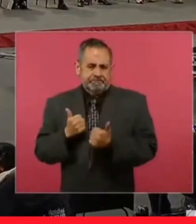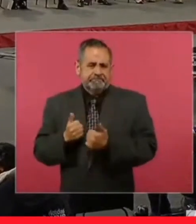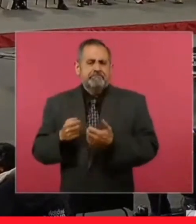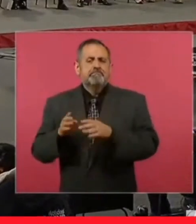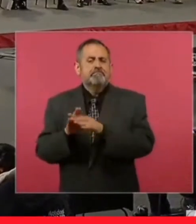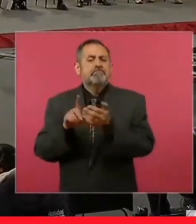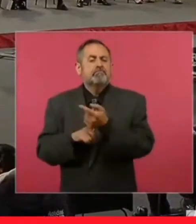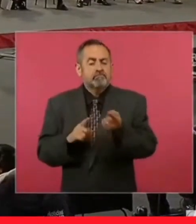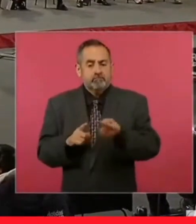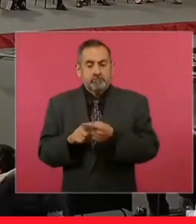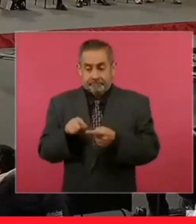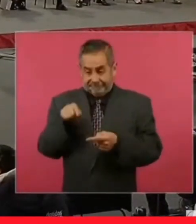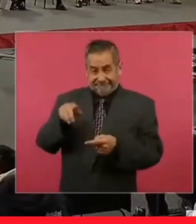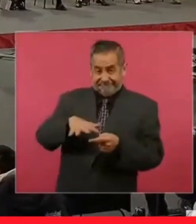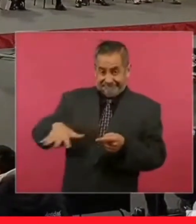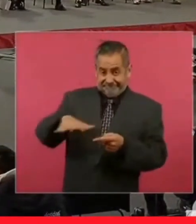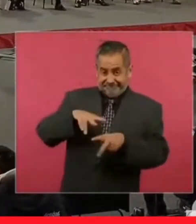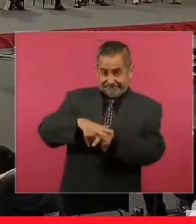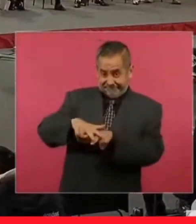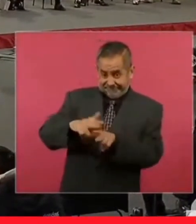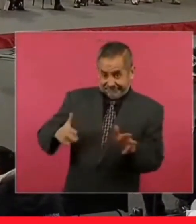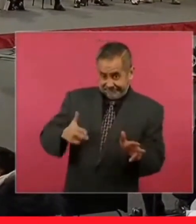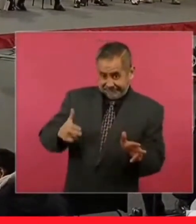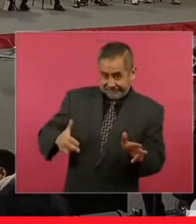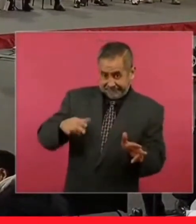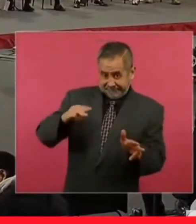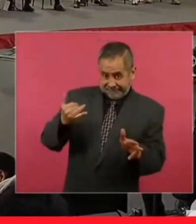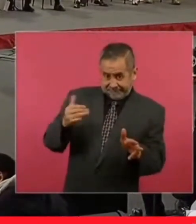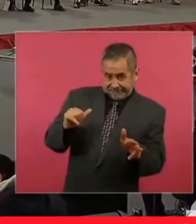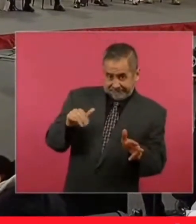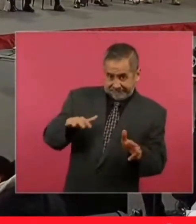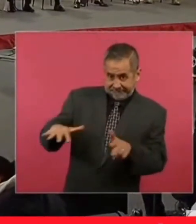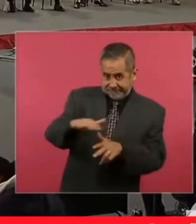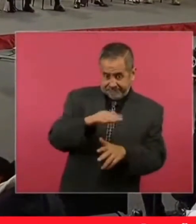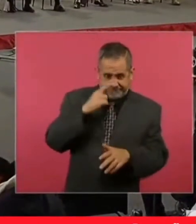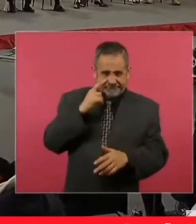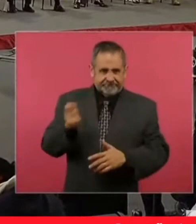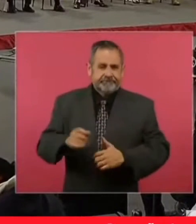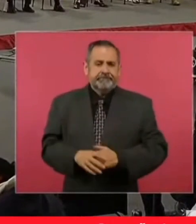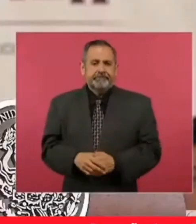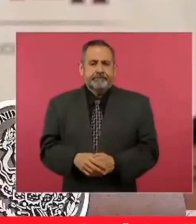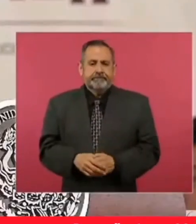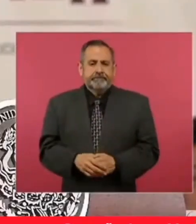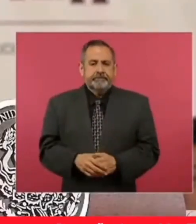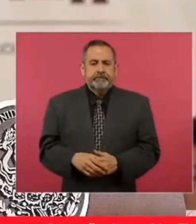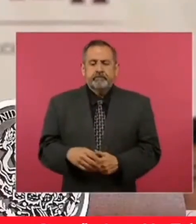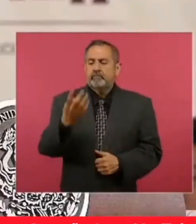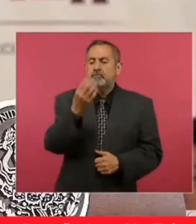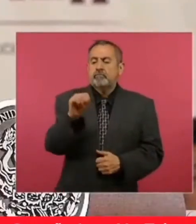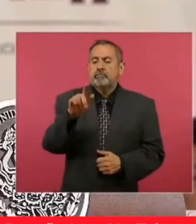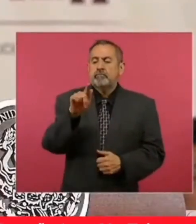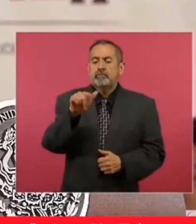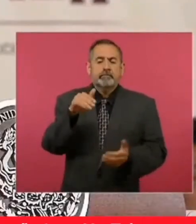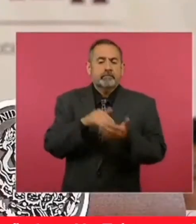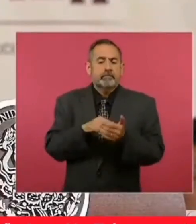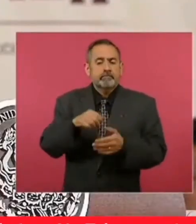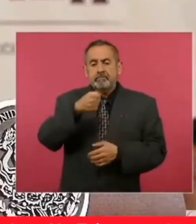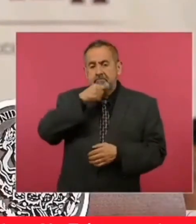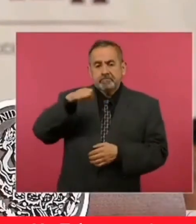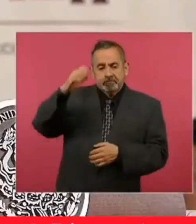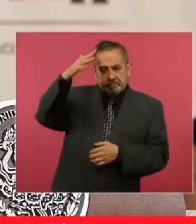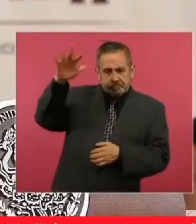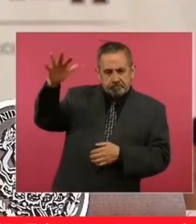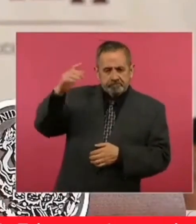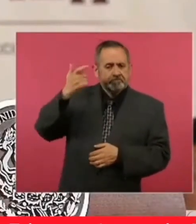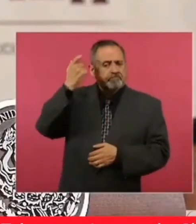estados donde pasa la ruta del Tren Maya. Adelanco. Gracias. 976 mil adultos mayores